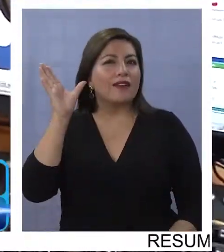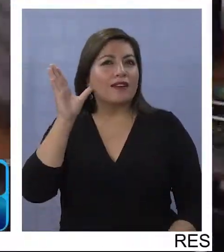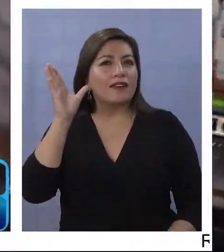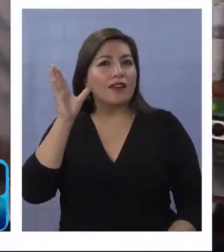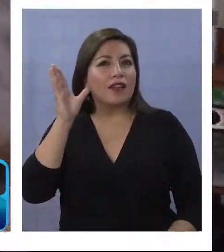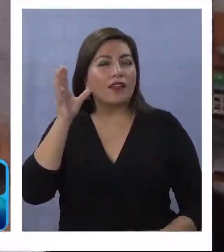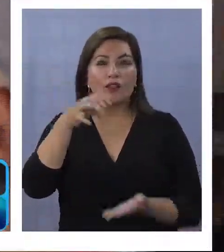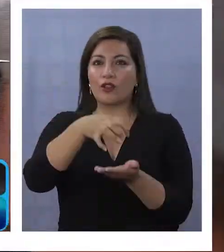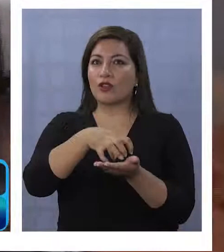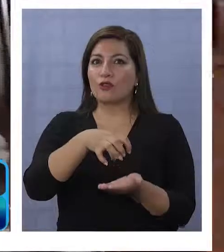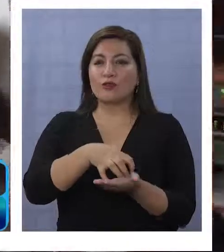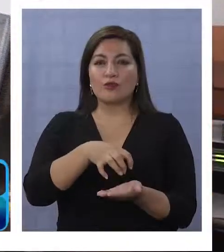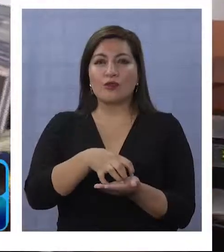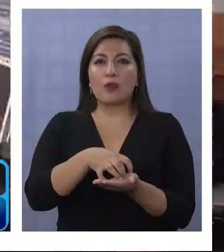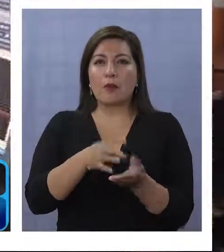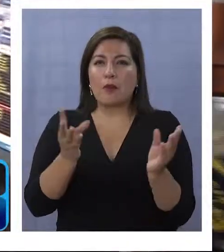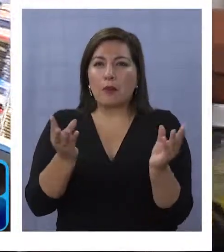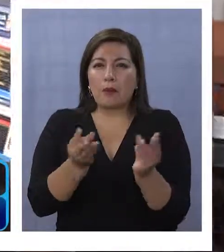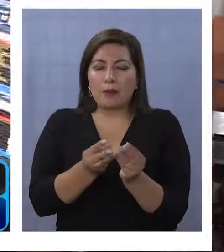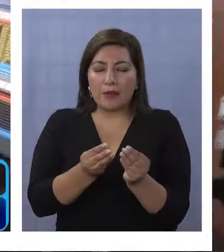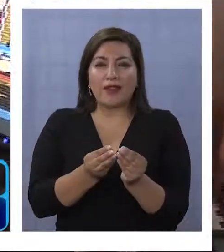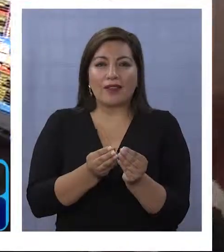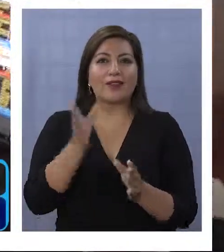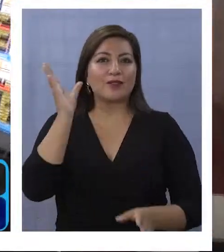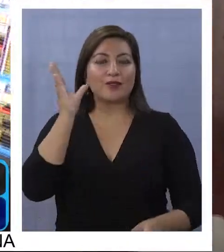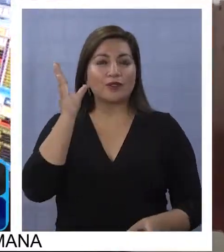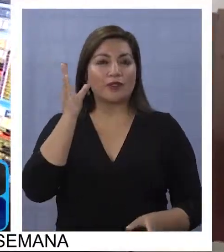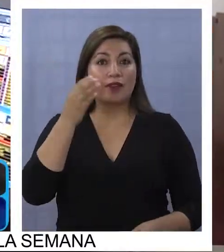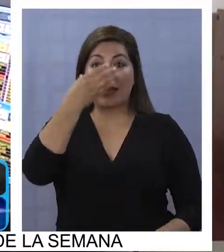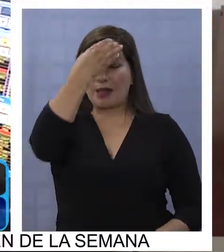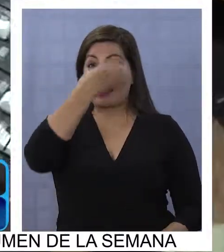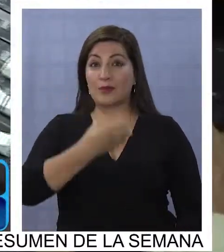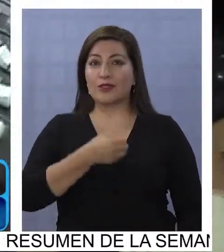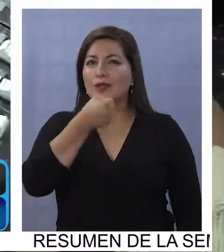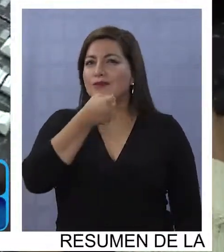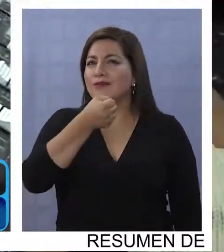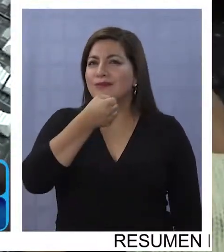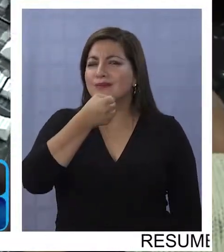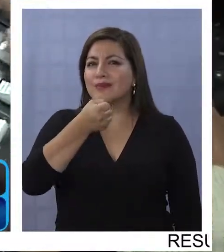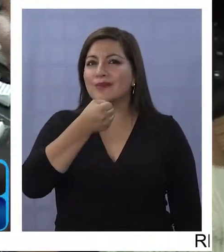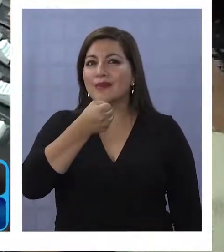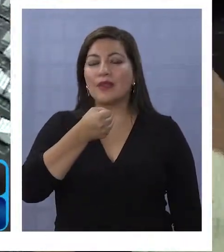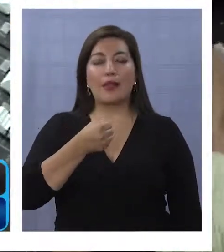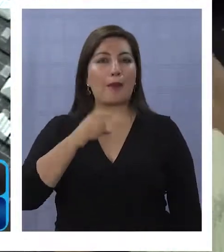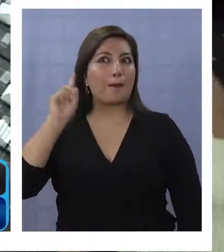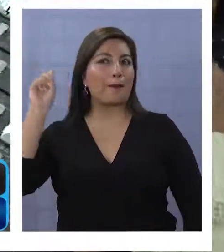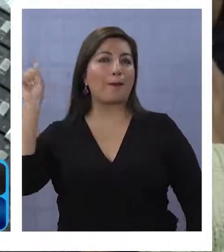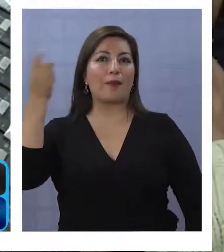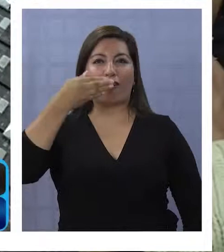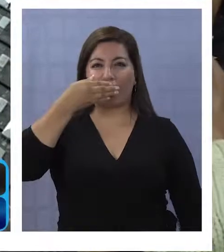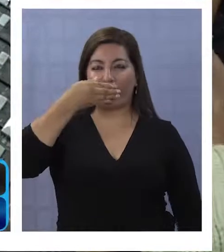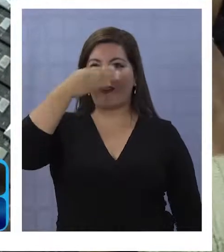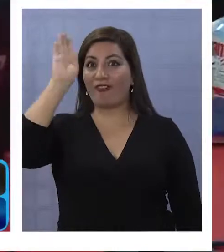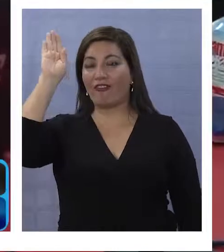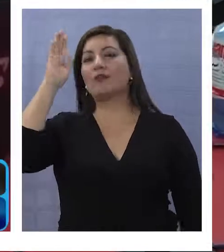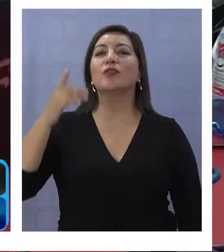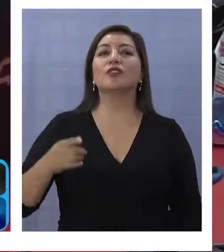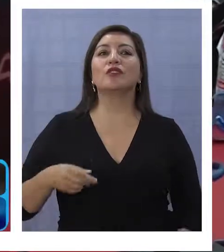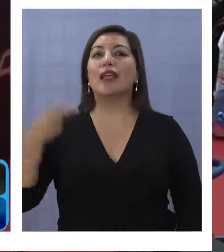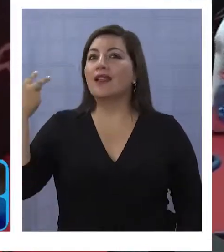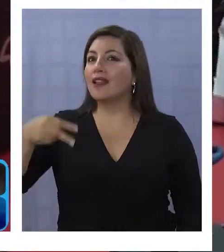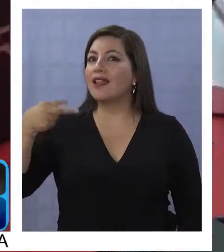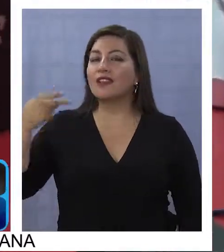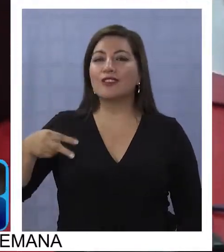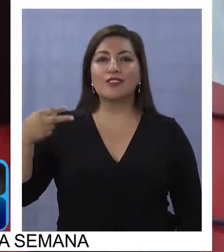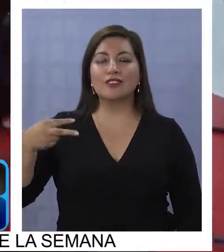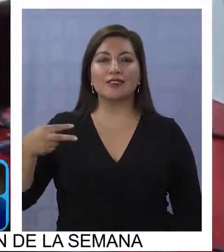de una ciudad pequeña. Sus locutores se convertían en estrellas del pueblo y sus noticias eran la